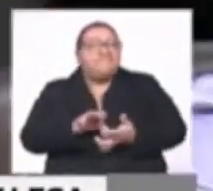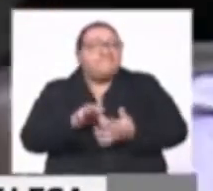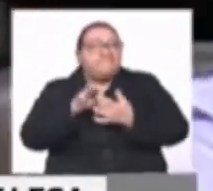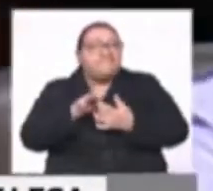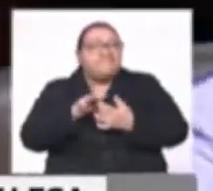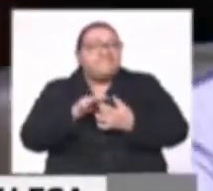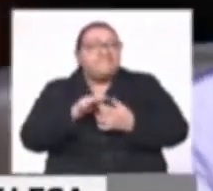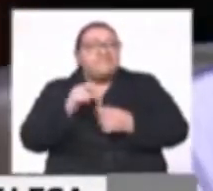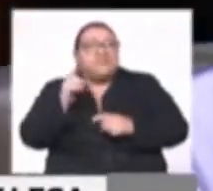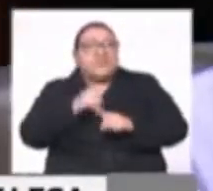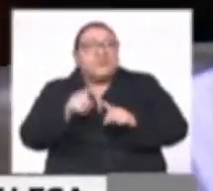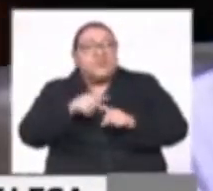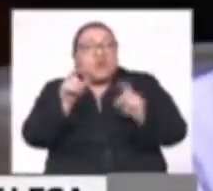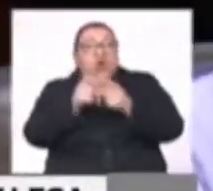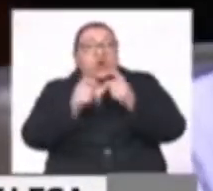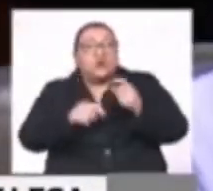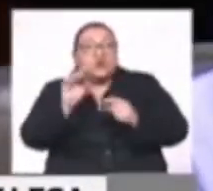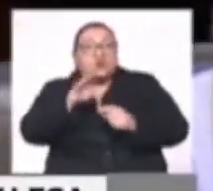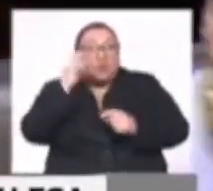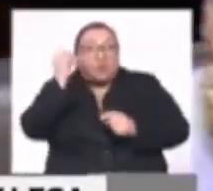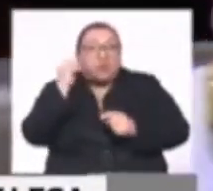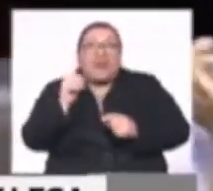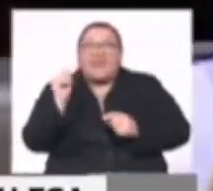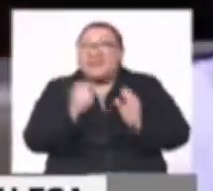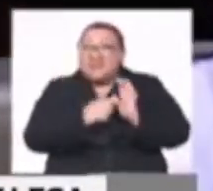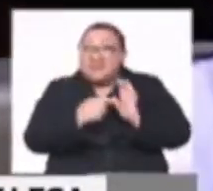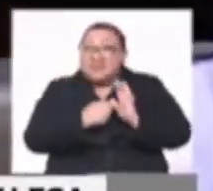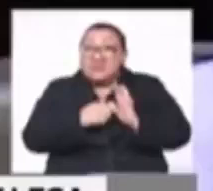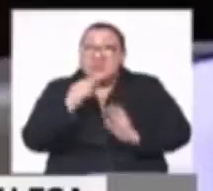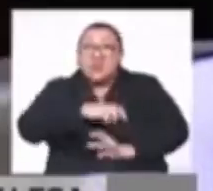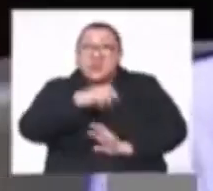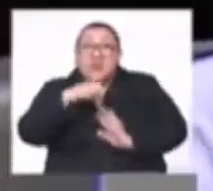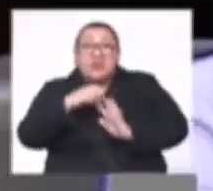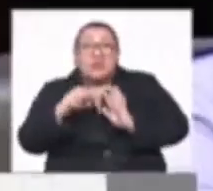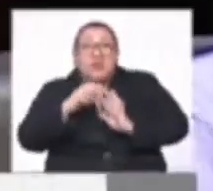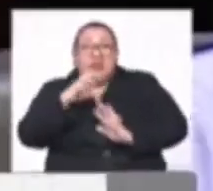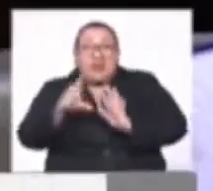sus posiciones sobre el tema. Este proyecto de ley